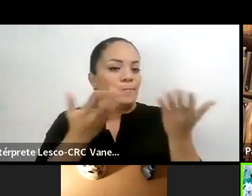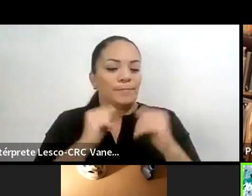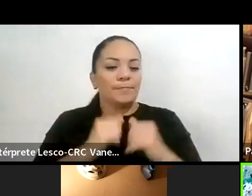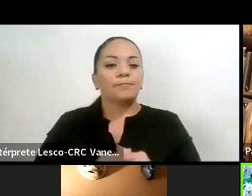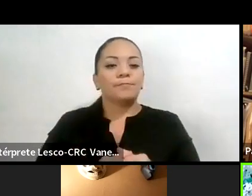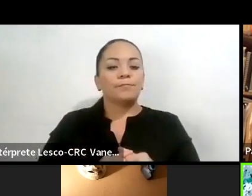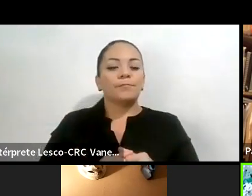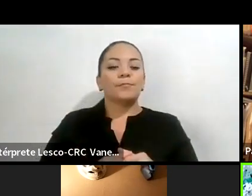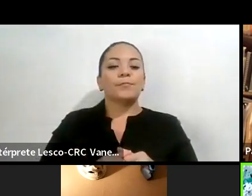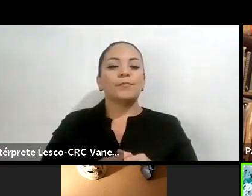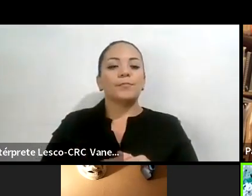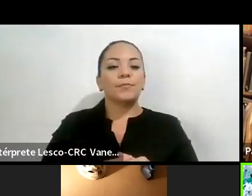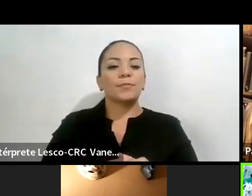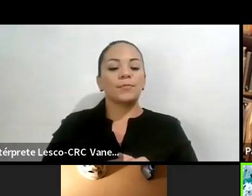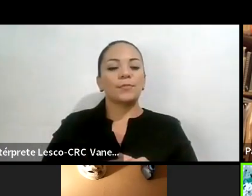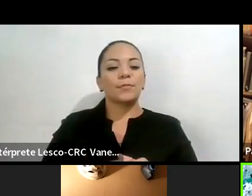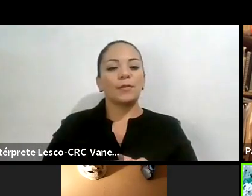género